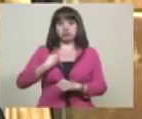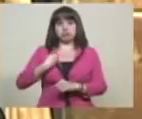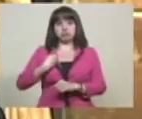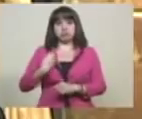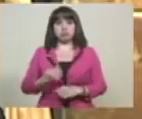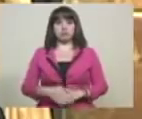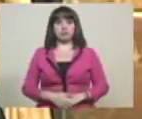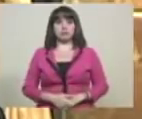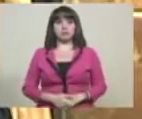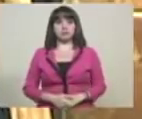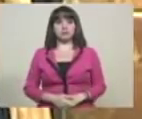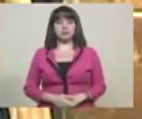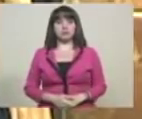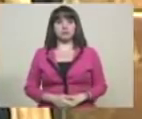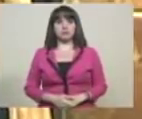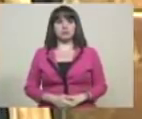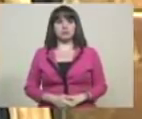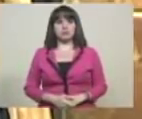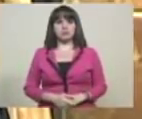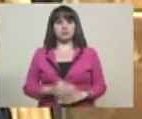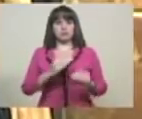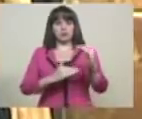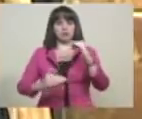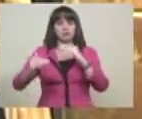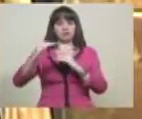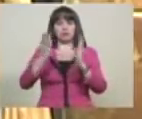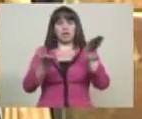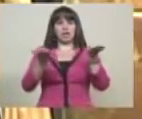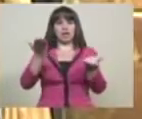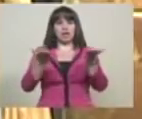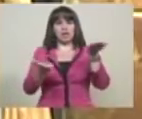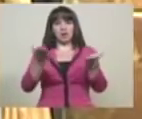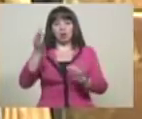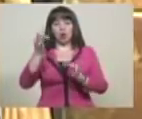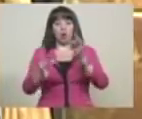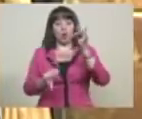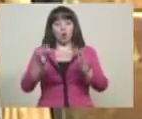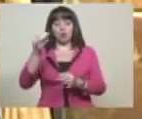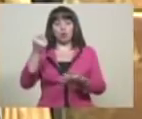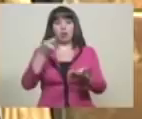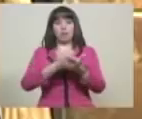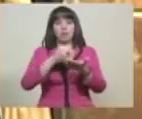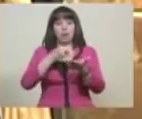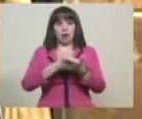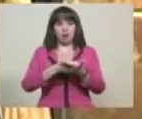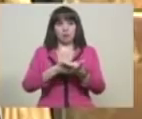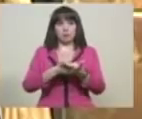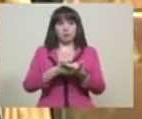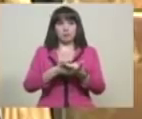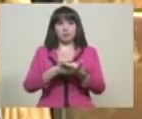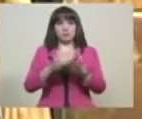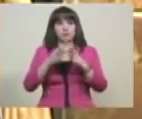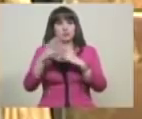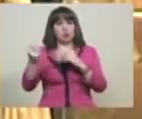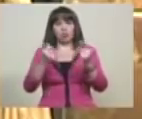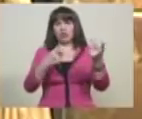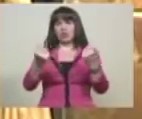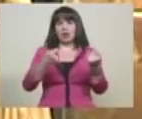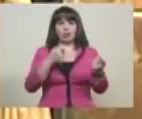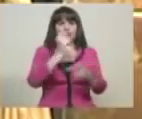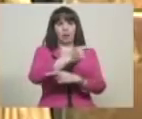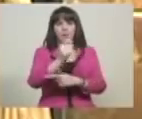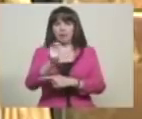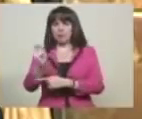salarios y conseguir el equilibrio justo de los precios y de la circulación de todos los